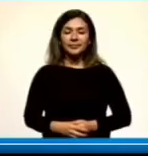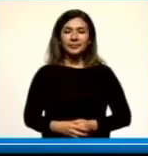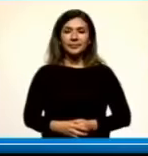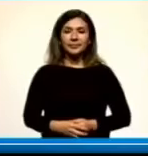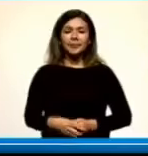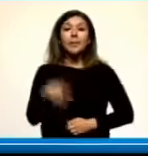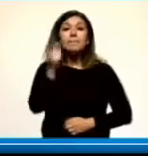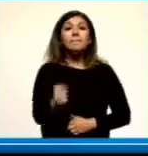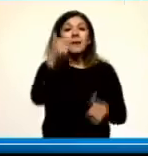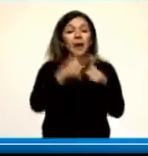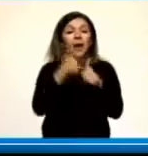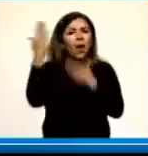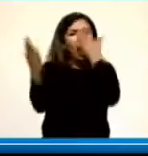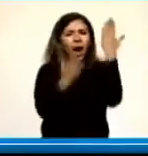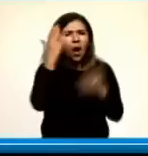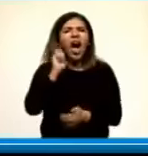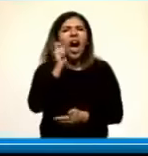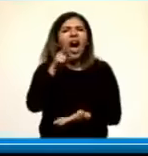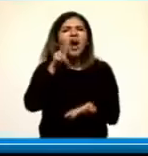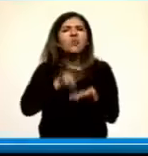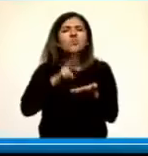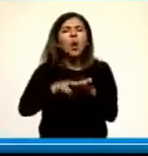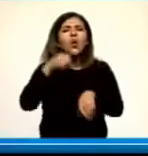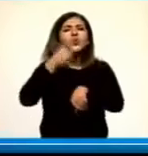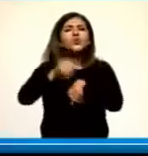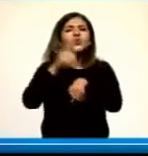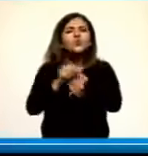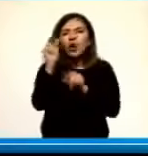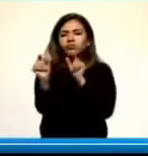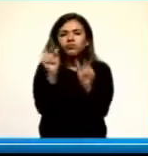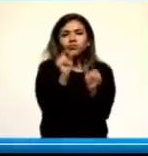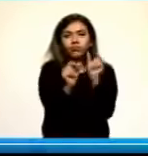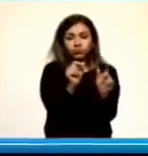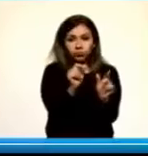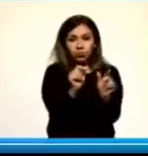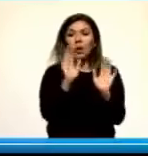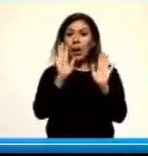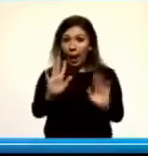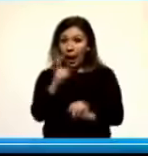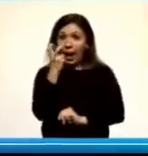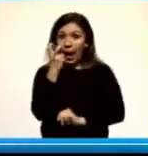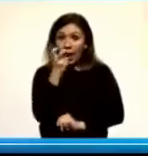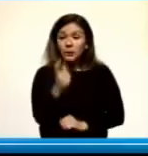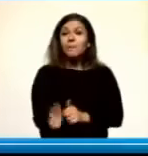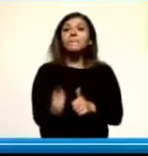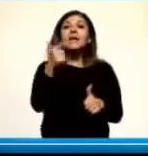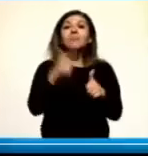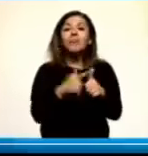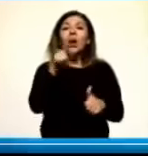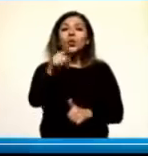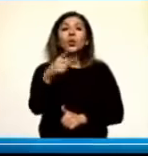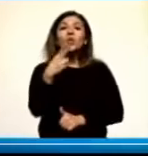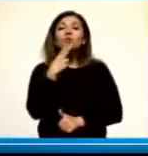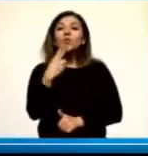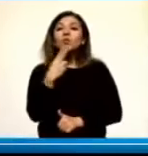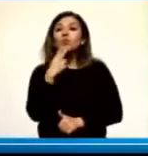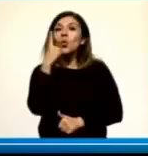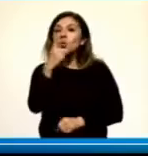vamos a estudiar el valor posicional de un número. Pero para eso, vamos a hacer uso de una